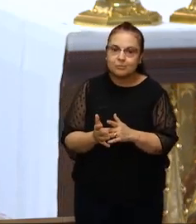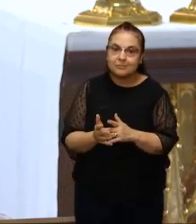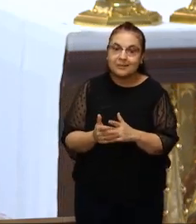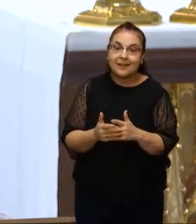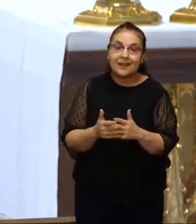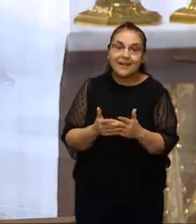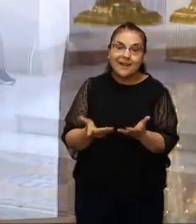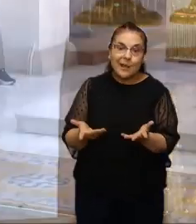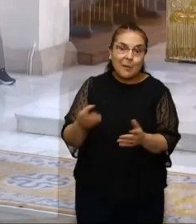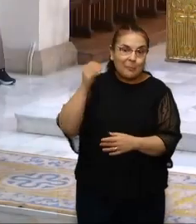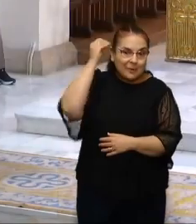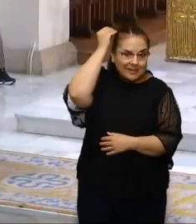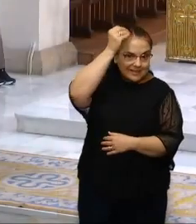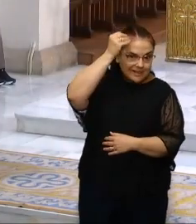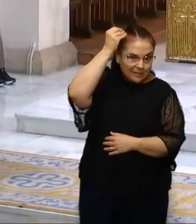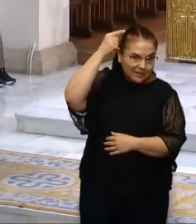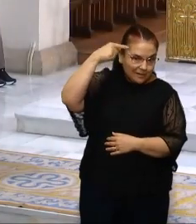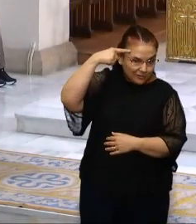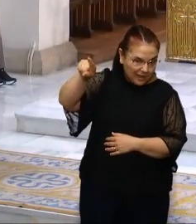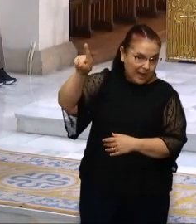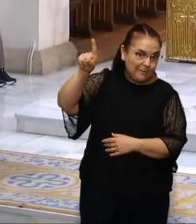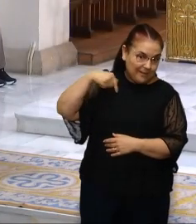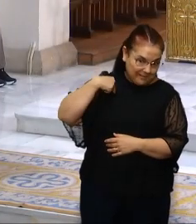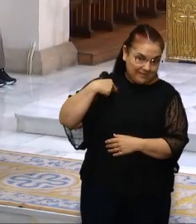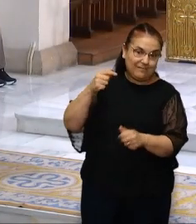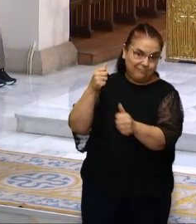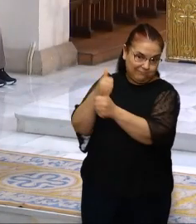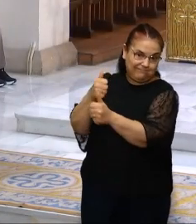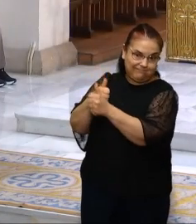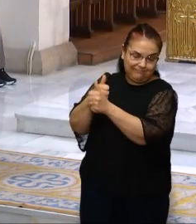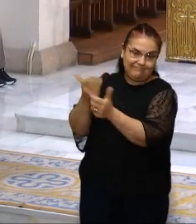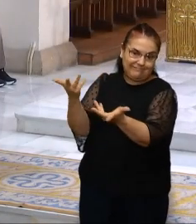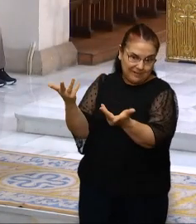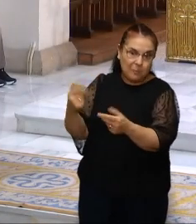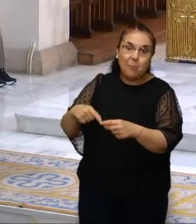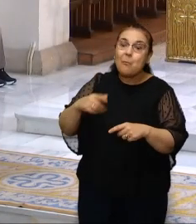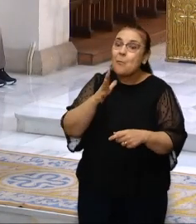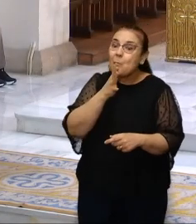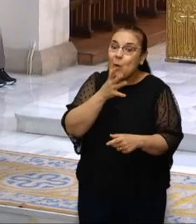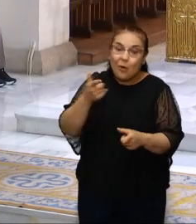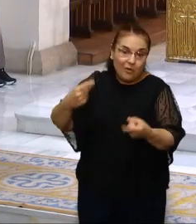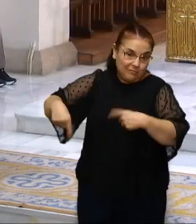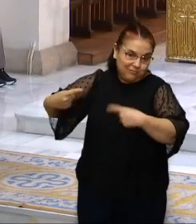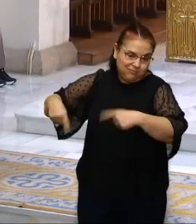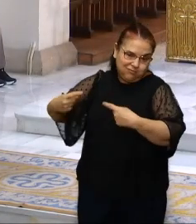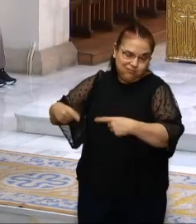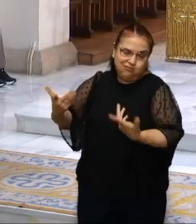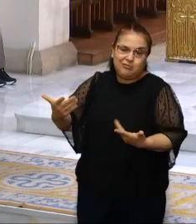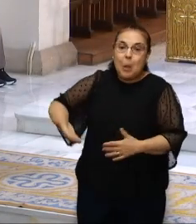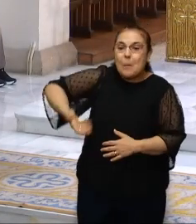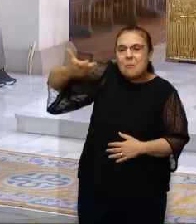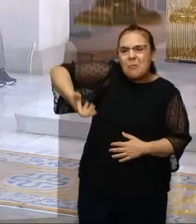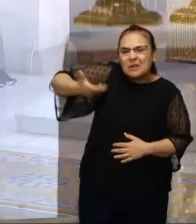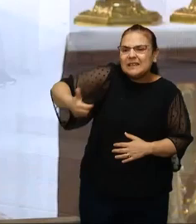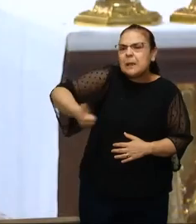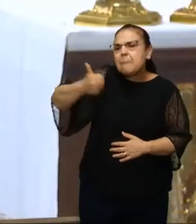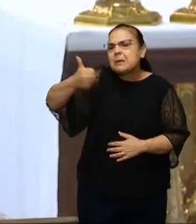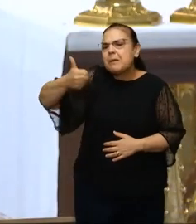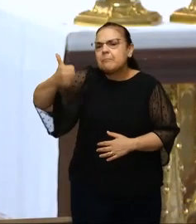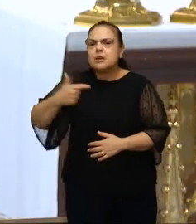les lee el pensamiento, más o menos así, porque iban discutiendo sobre quién era el más